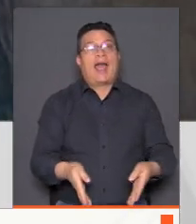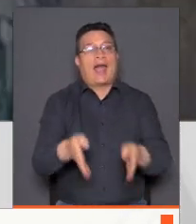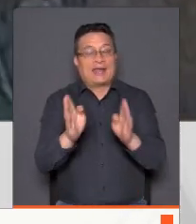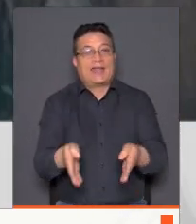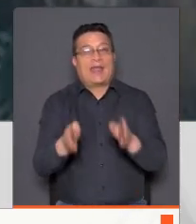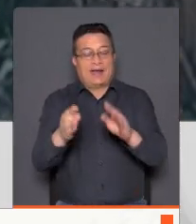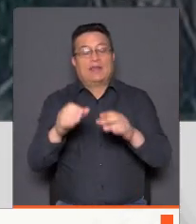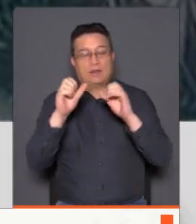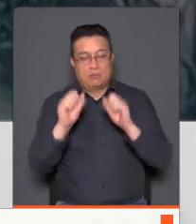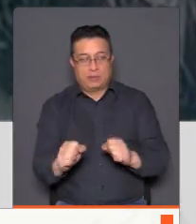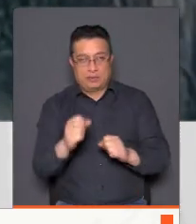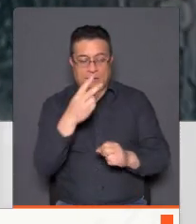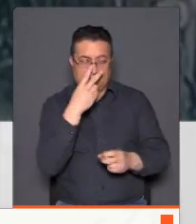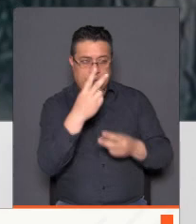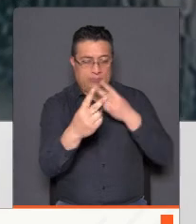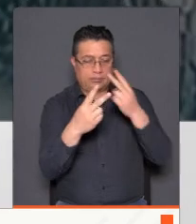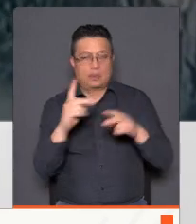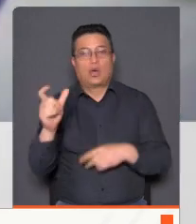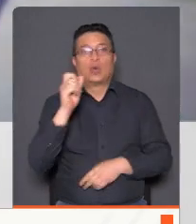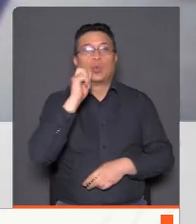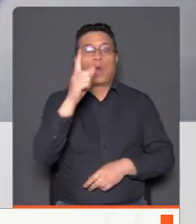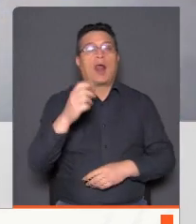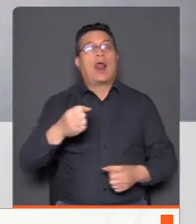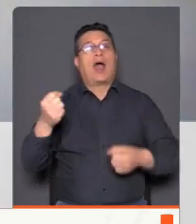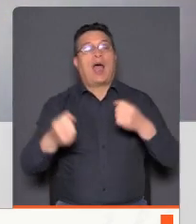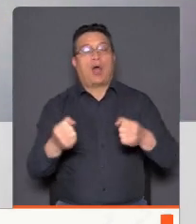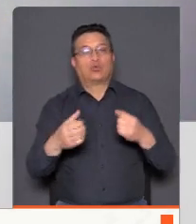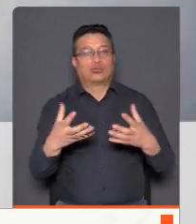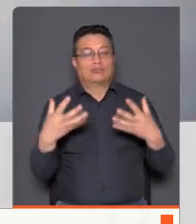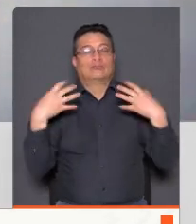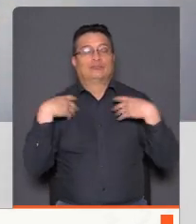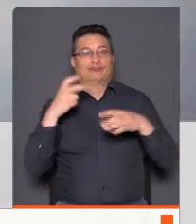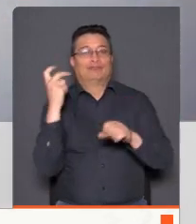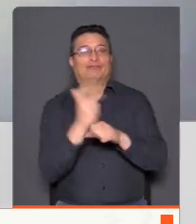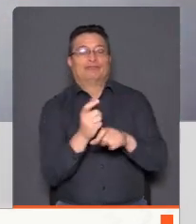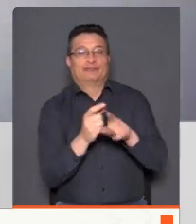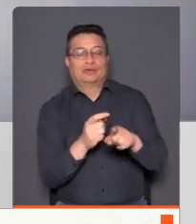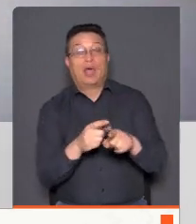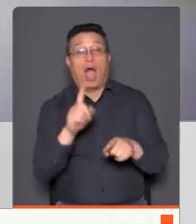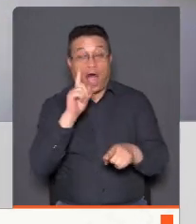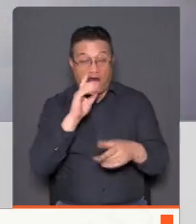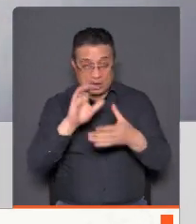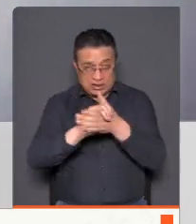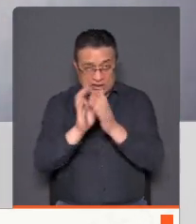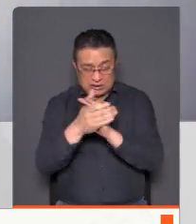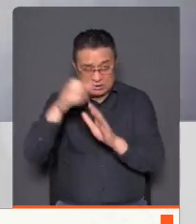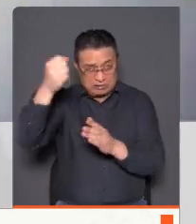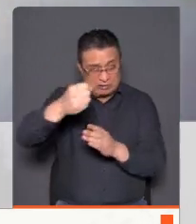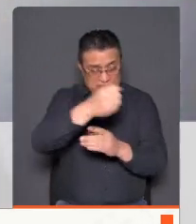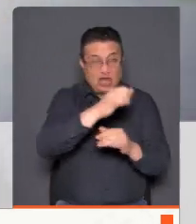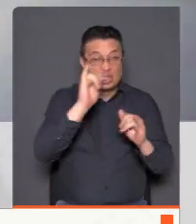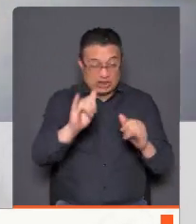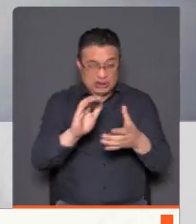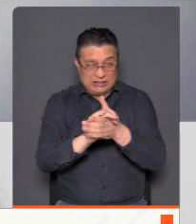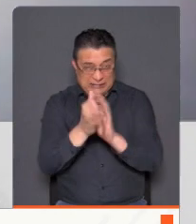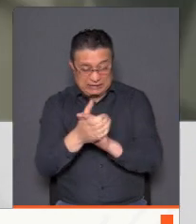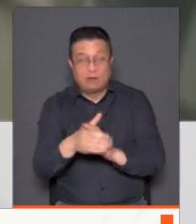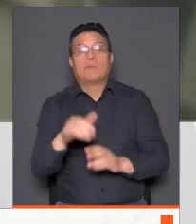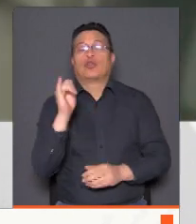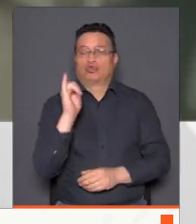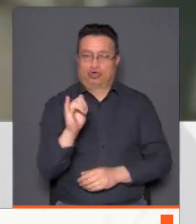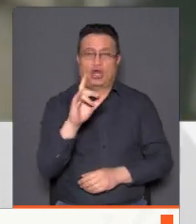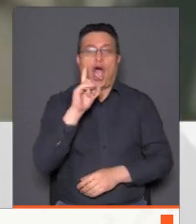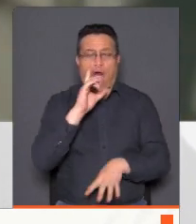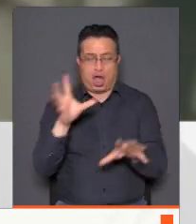¿no es cierto?, qué vehículos están encargados por robo. ¿General, aquí hay crimen organizado? Evidentemente que sí hay crimen organizado. Hay bandas,